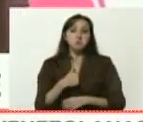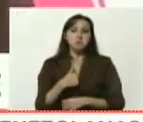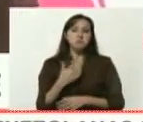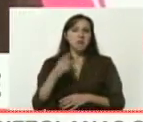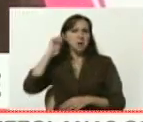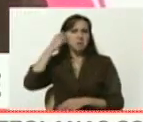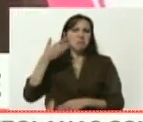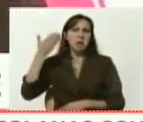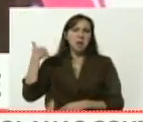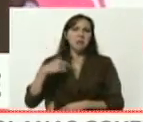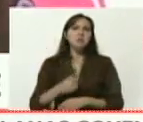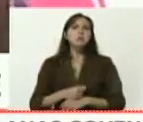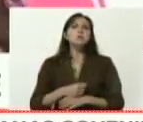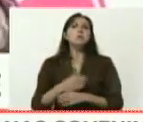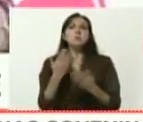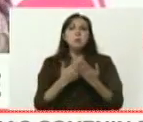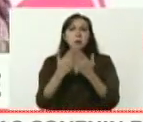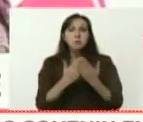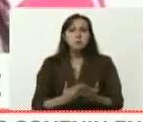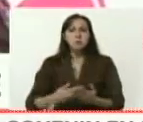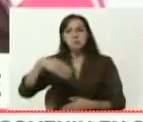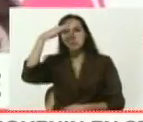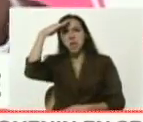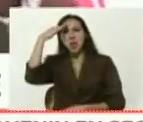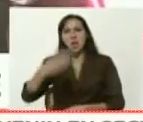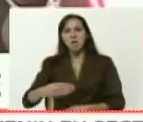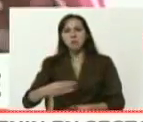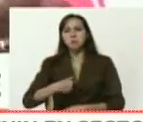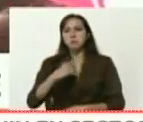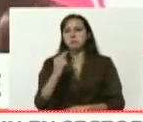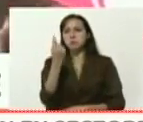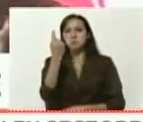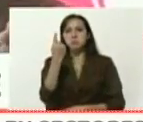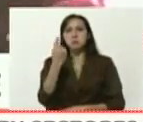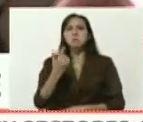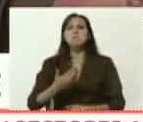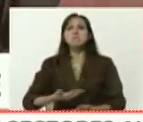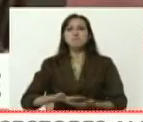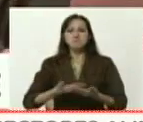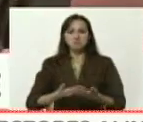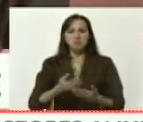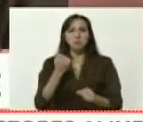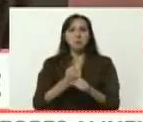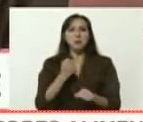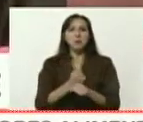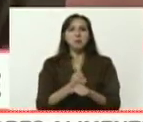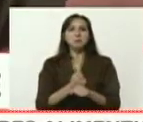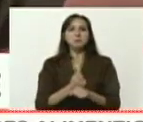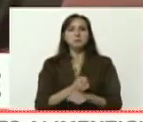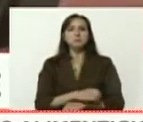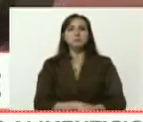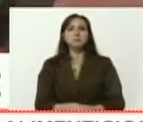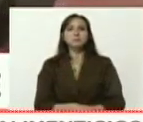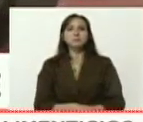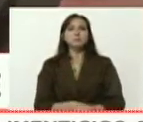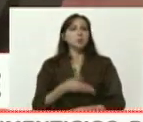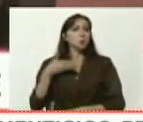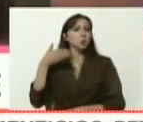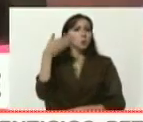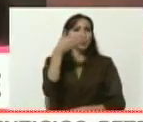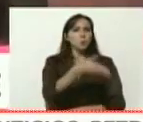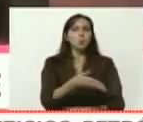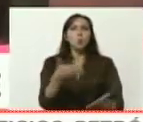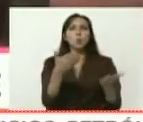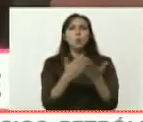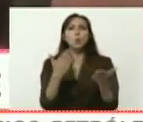sargento segundo en La Victoria. Quedé de número uno y de una vez me ofrecieron irme para la Escuela de las Américas